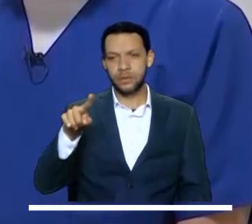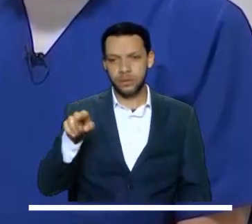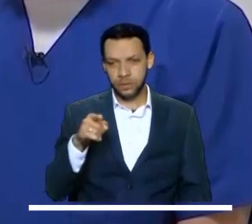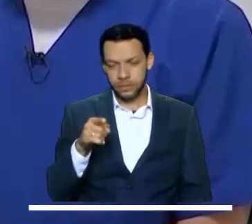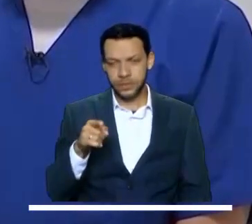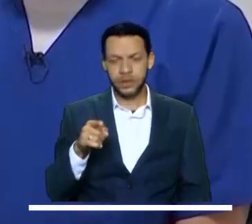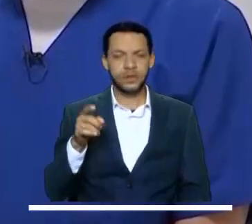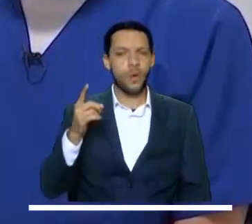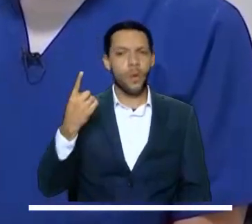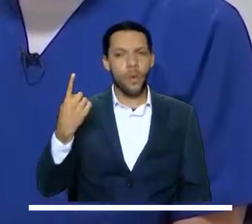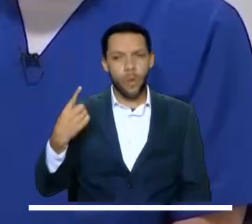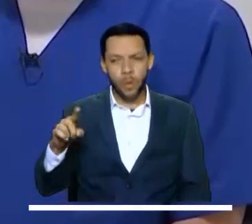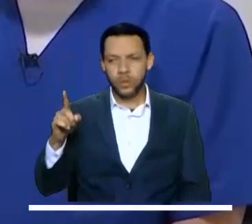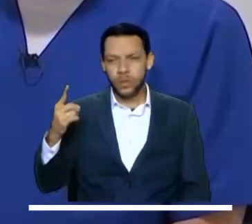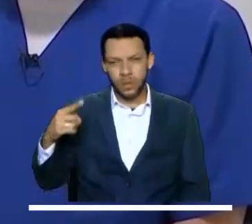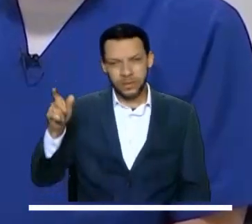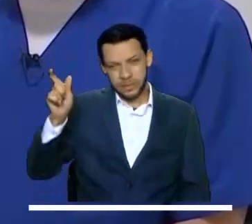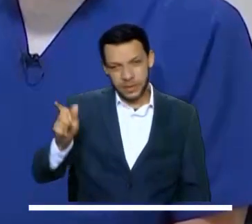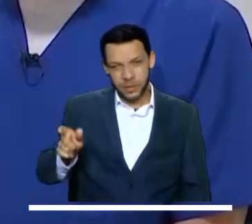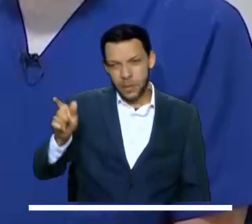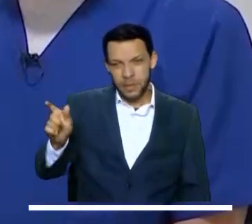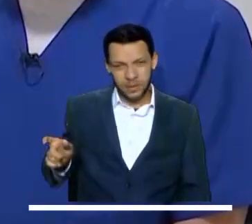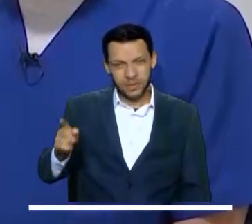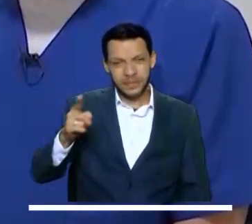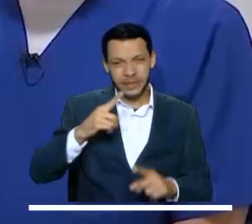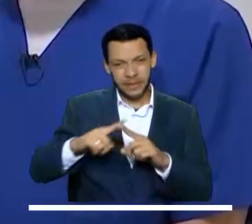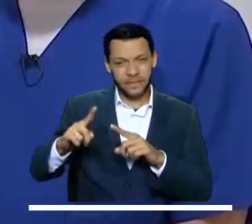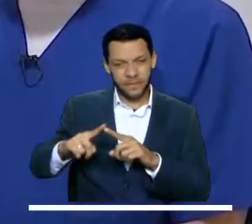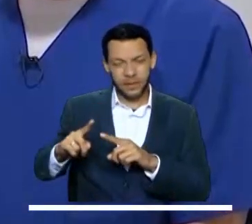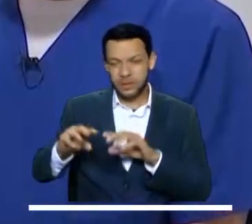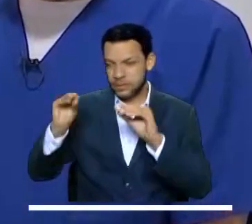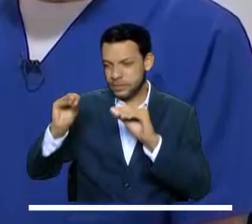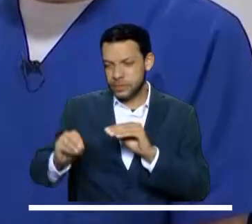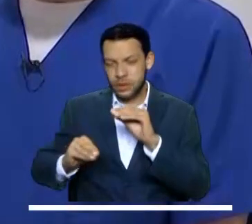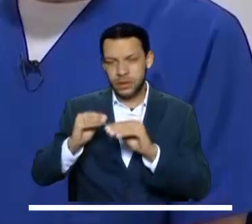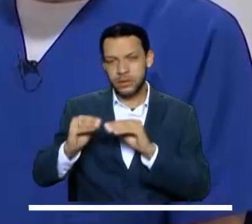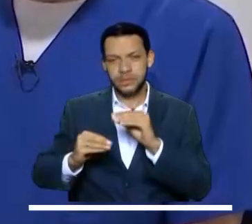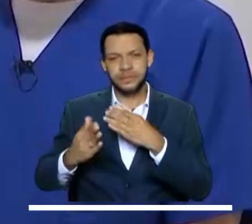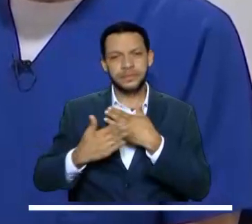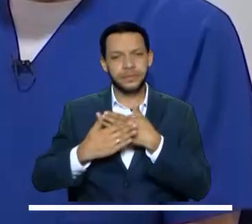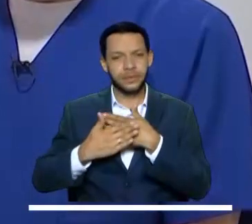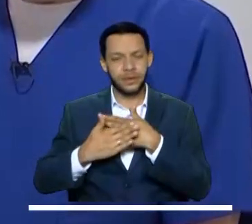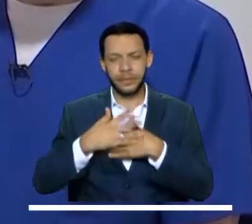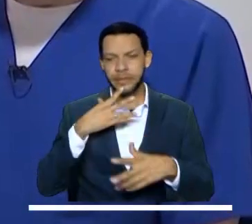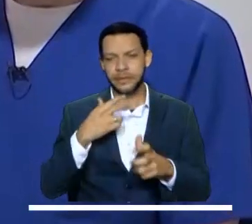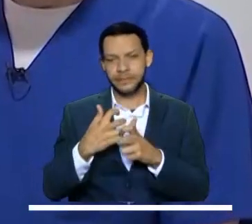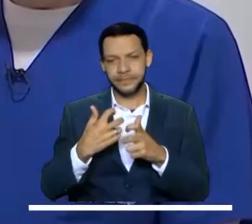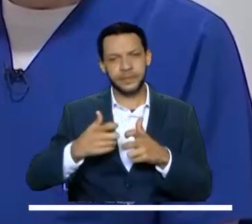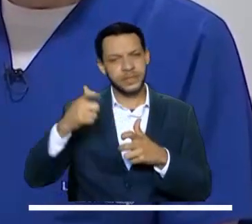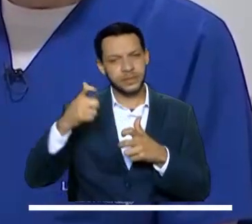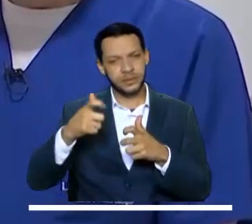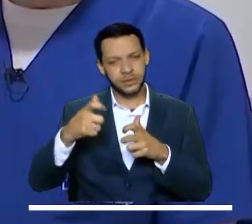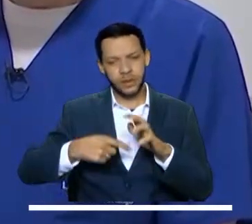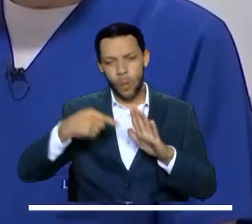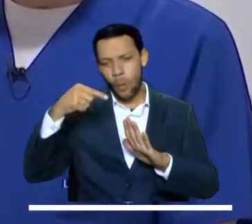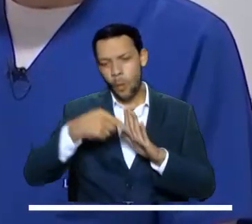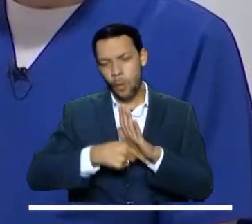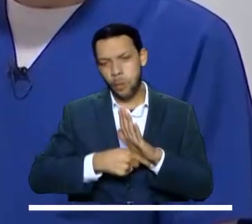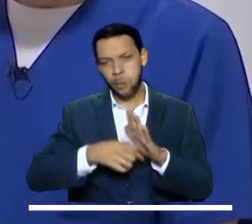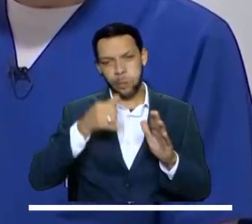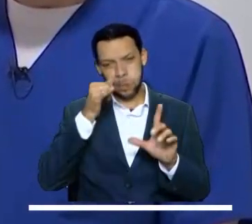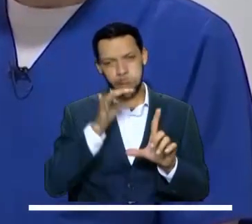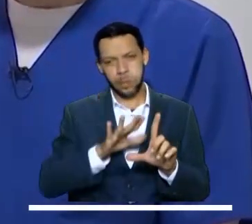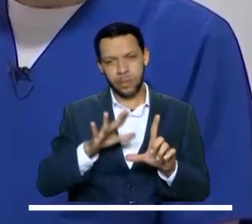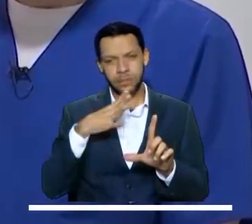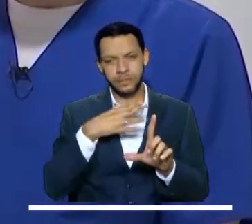hay Rojas, hay González, hay Quisenos, y ese dolor y esa manifestación clínica hay que hacerle un diagnóstico. Hoy por